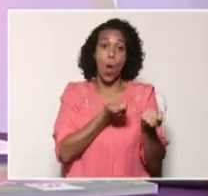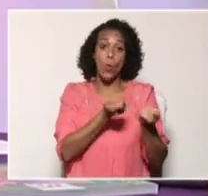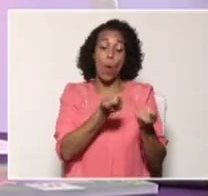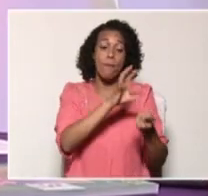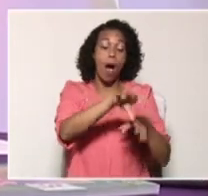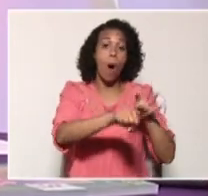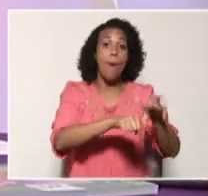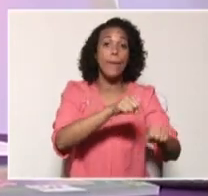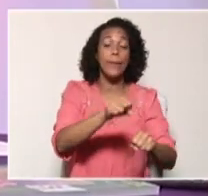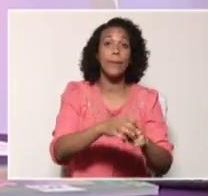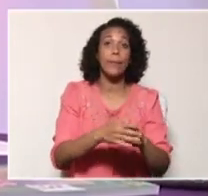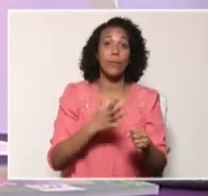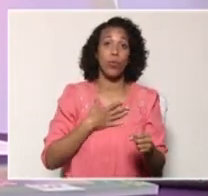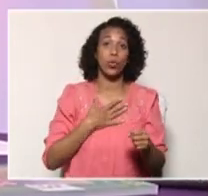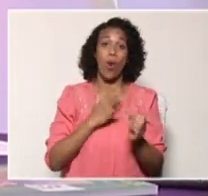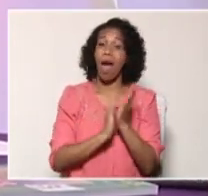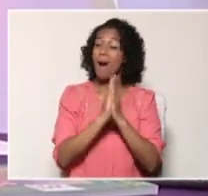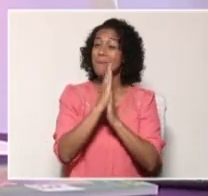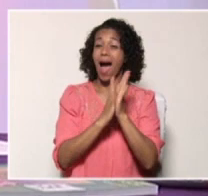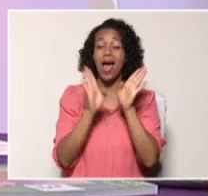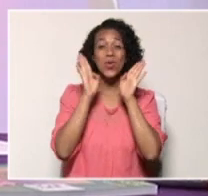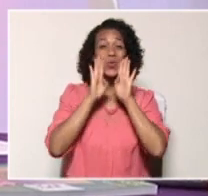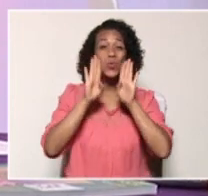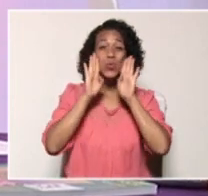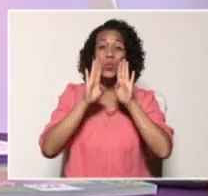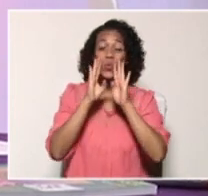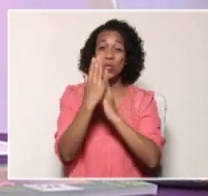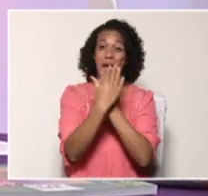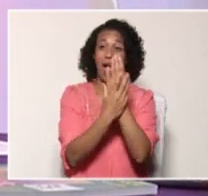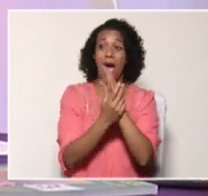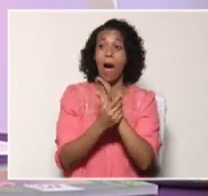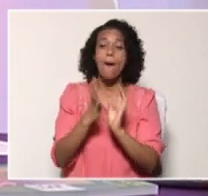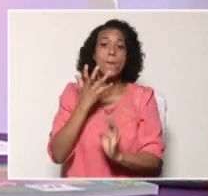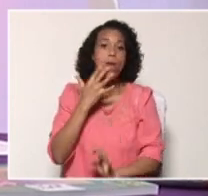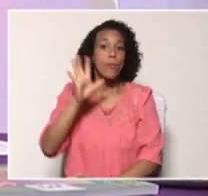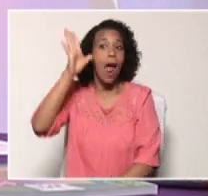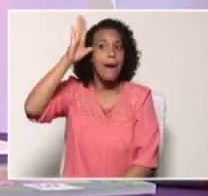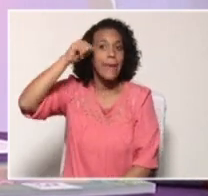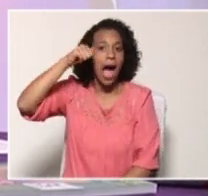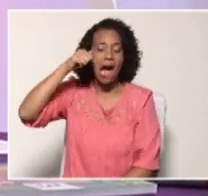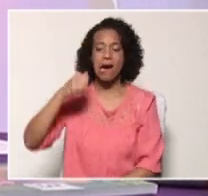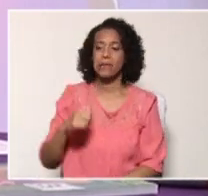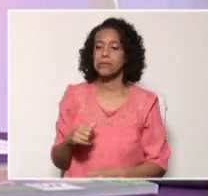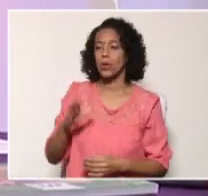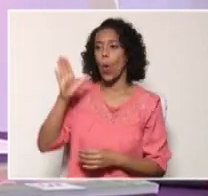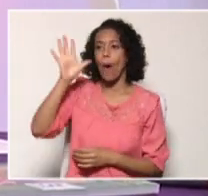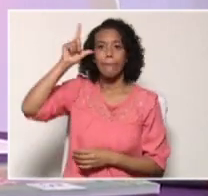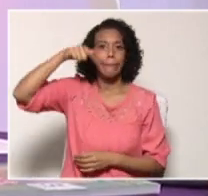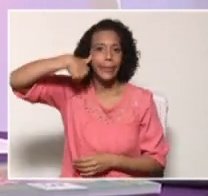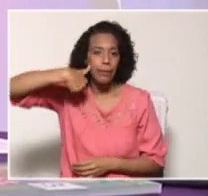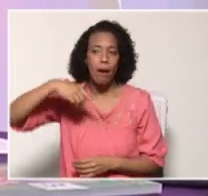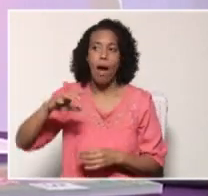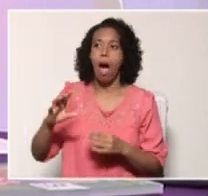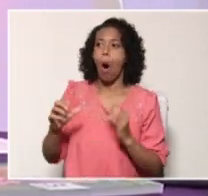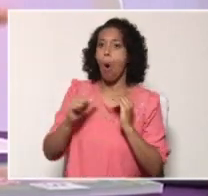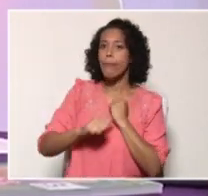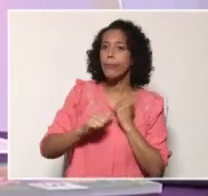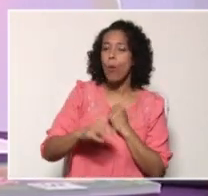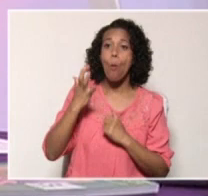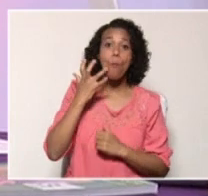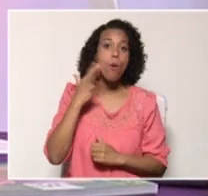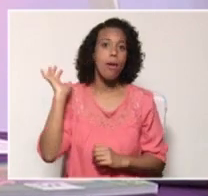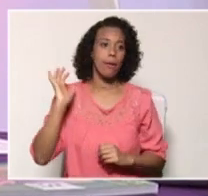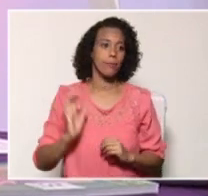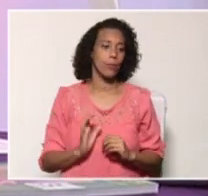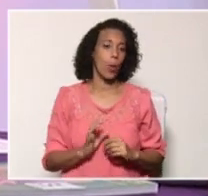alimentos, cuando no nos hemos lavado las manos, recuerden que después de ir al baño debemos lavarnos las manos, las